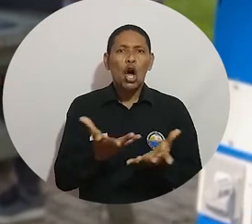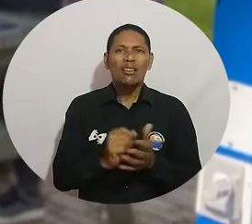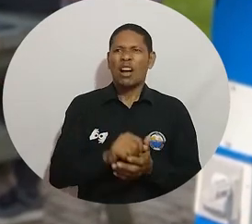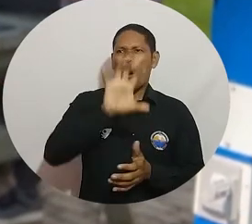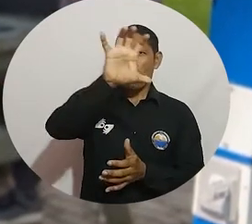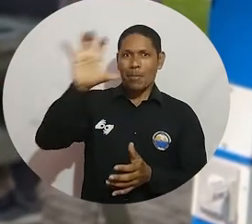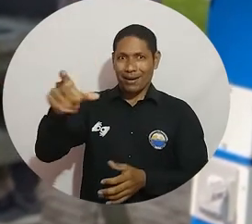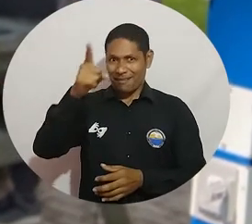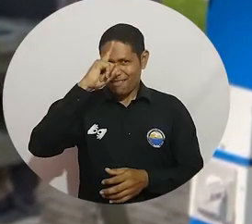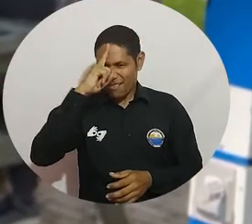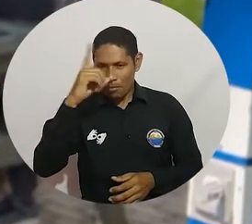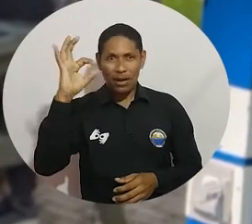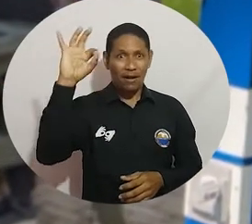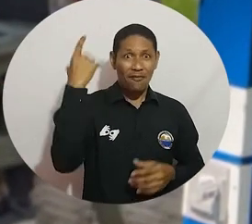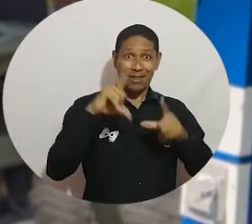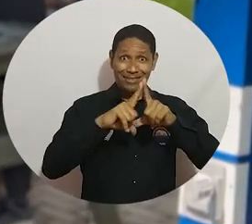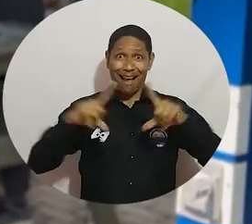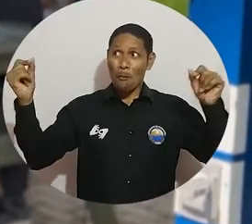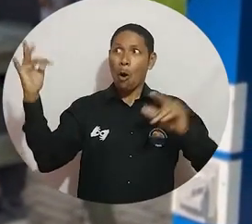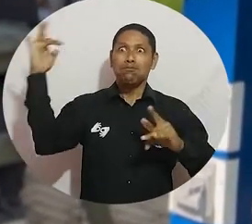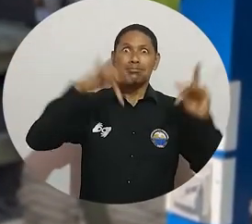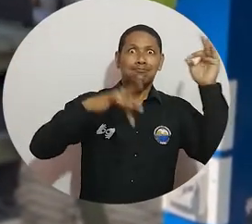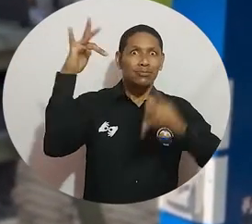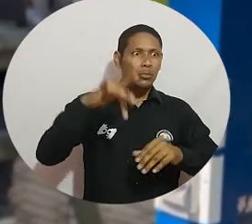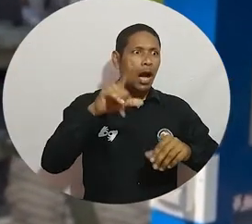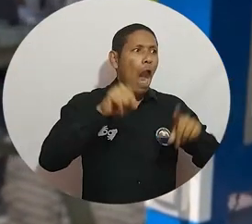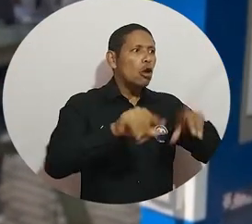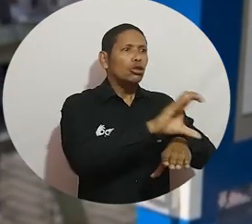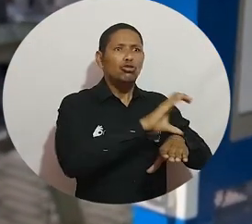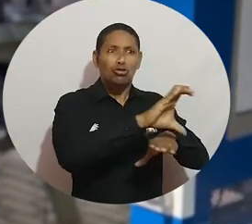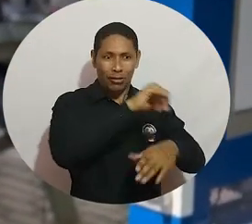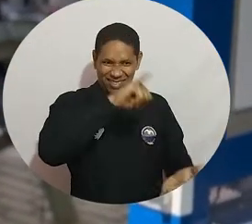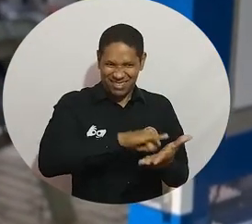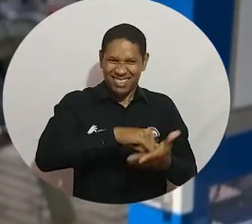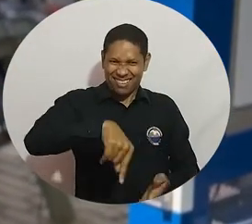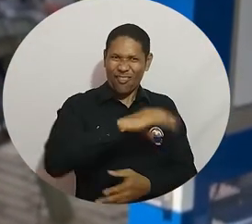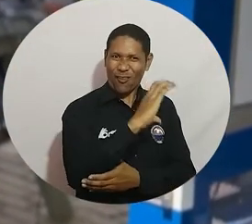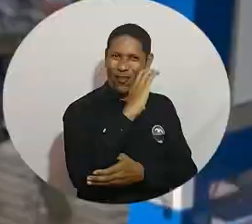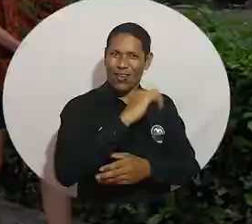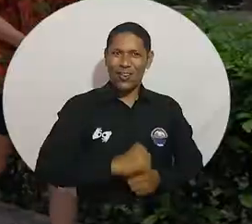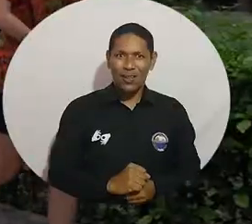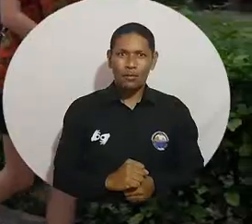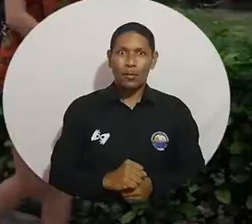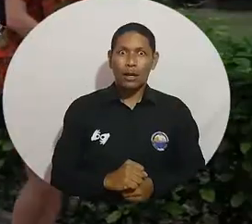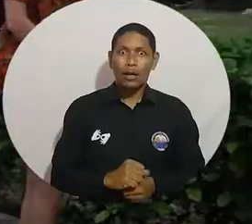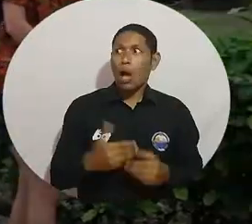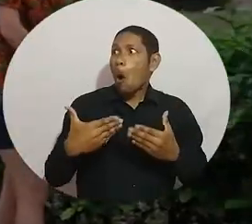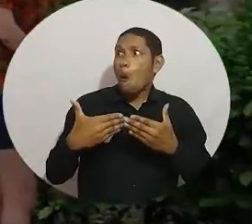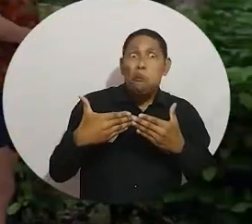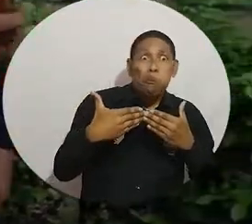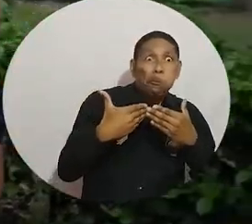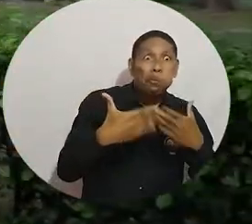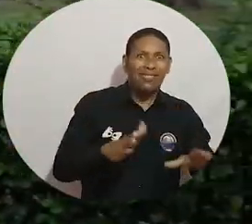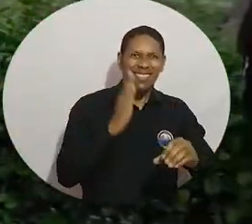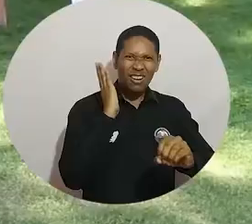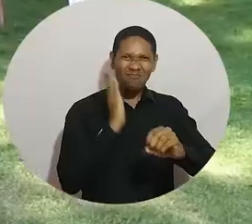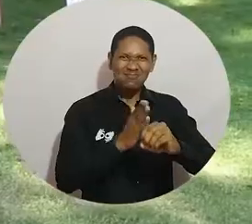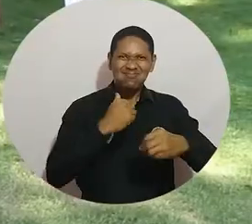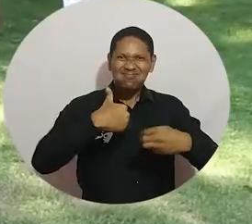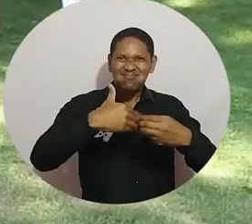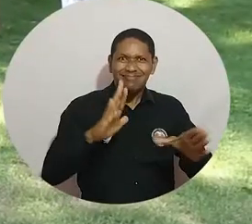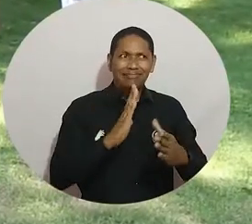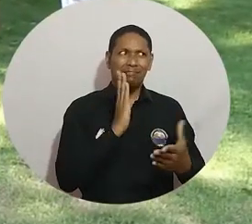universitaria provienen de países como Alemania, Francia y Japón, así como de varias ciudades del país. Luego del levantamiento de las